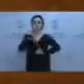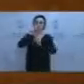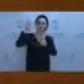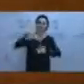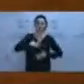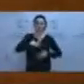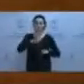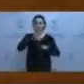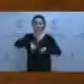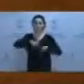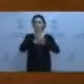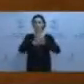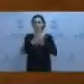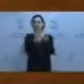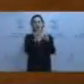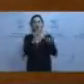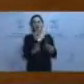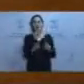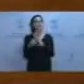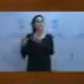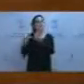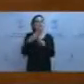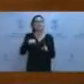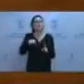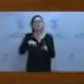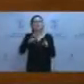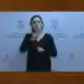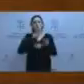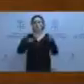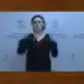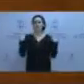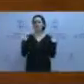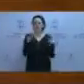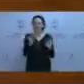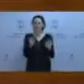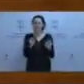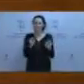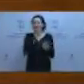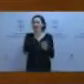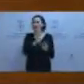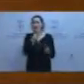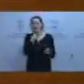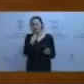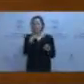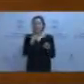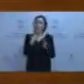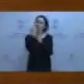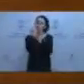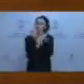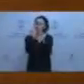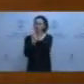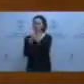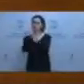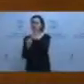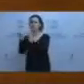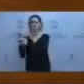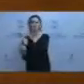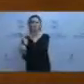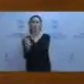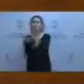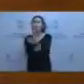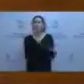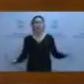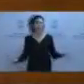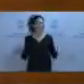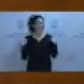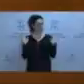hablando de empresas y también nos preocupan ese tipo de medidas fiscales. Y no estamos diciendo con ello que se tengan que reducir todos los tipos